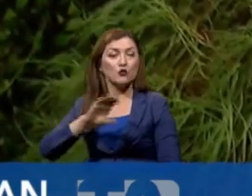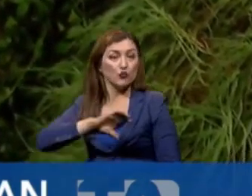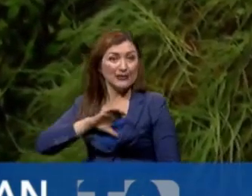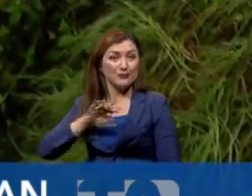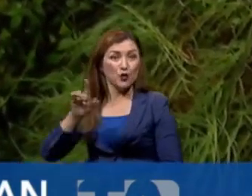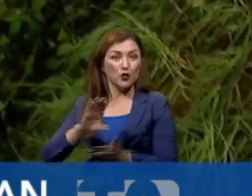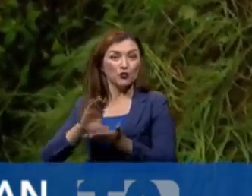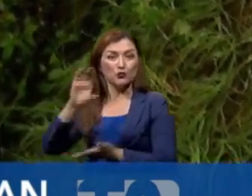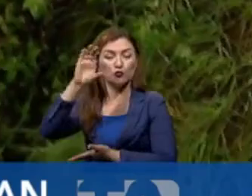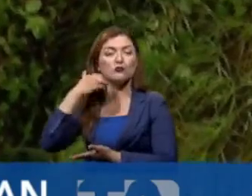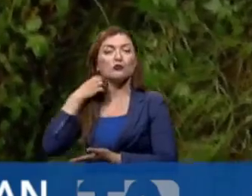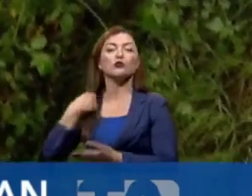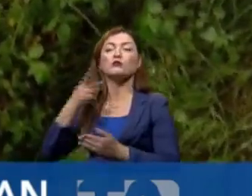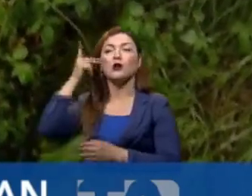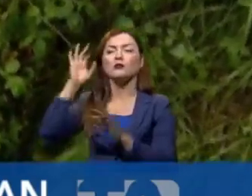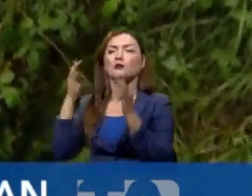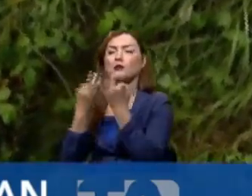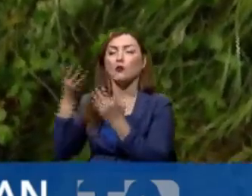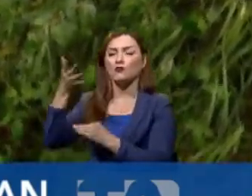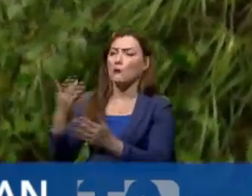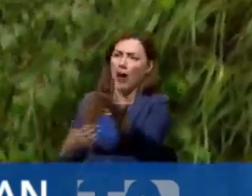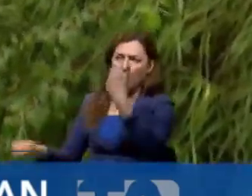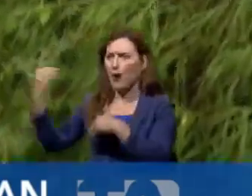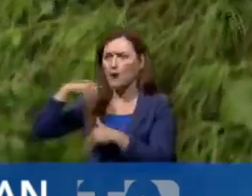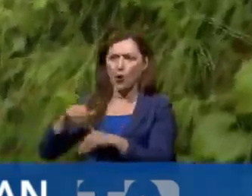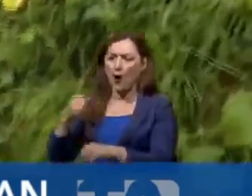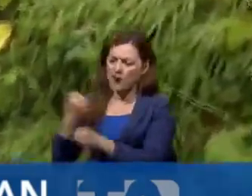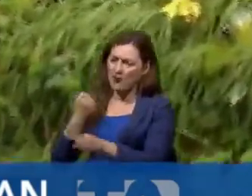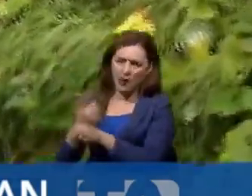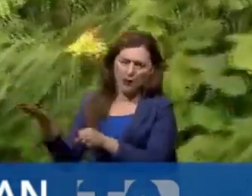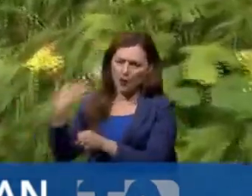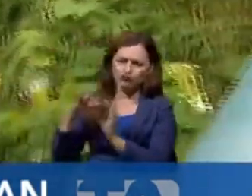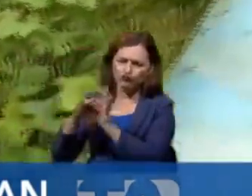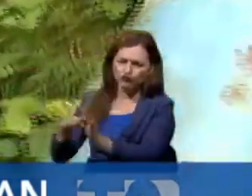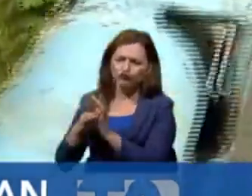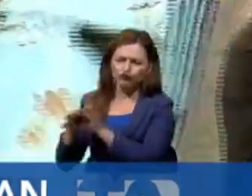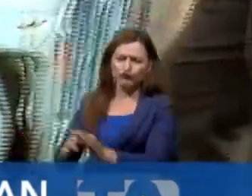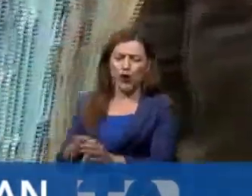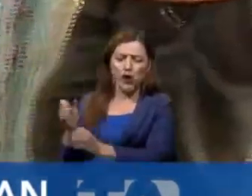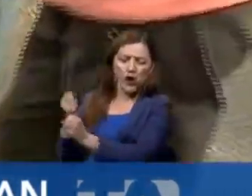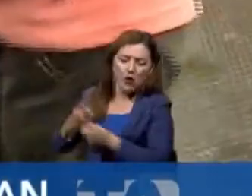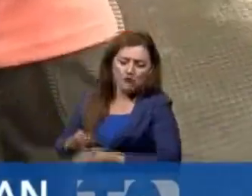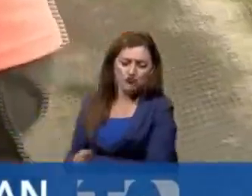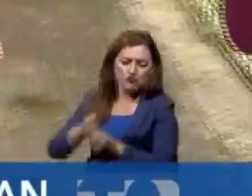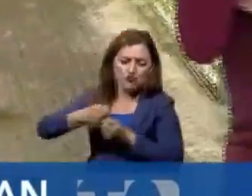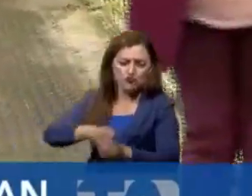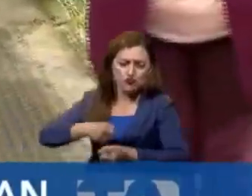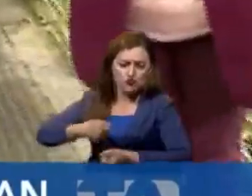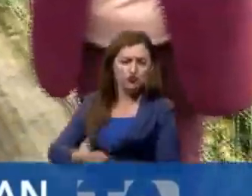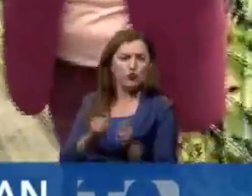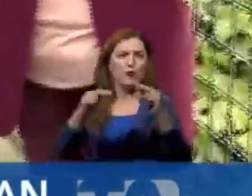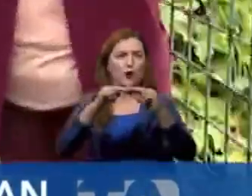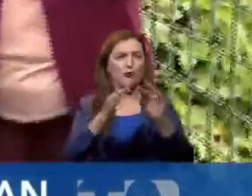ha hecho limpieza con los padres de familia con los mismos profesores para evitar que el puente siga manteniéndose y no tenga un problema de